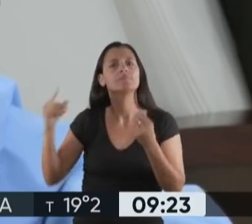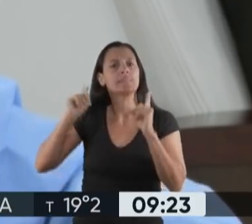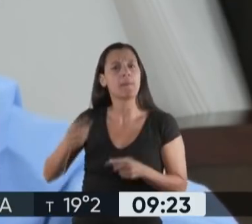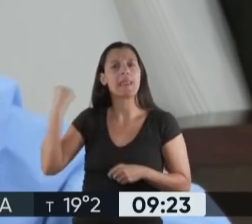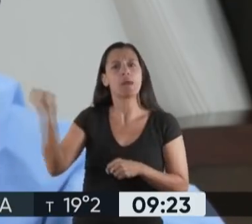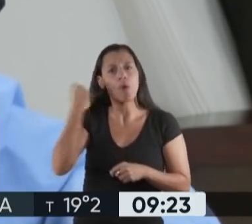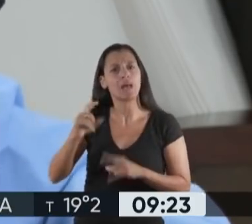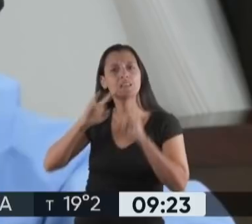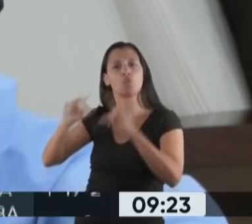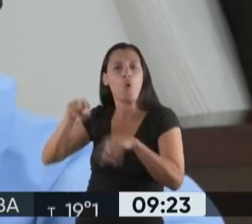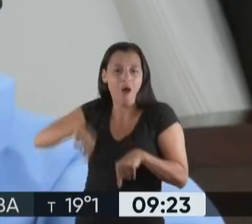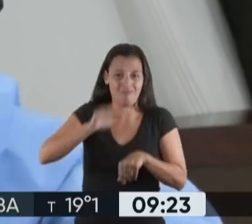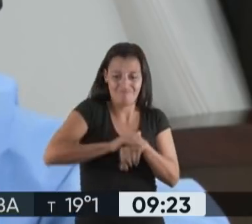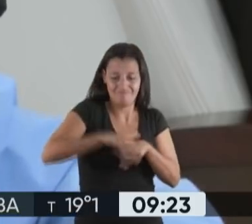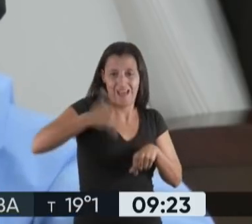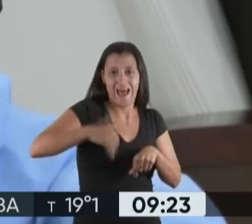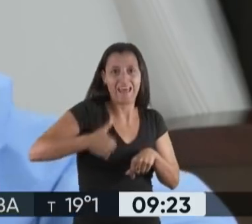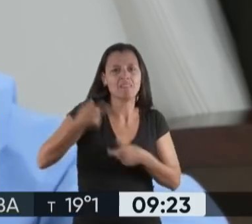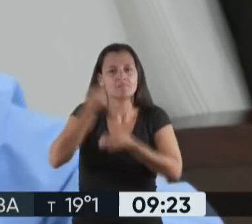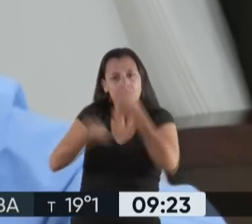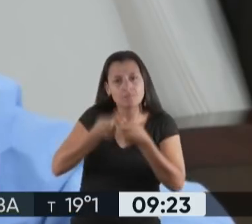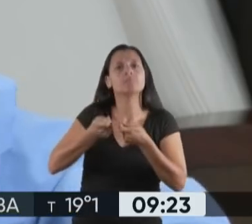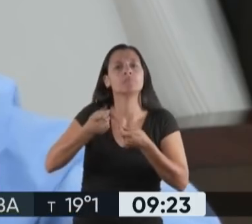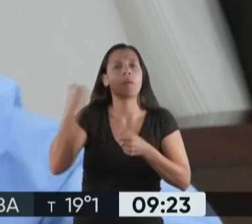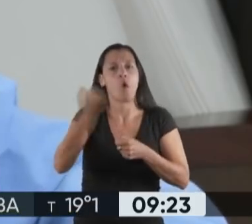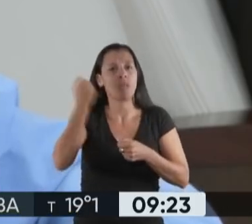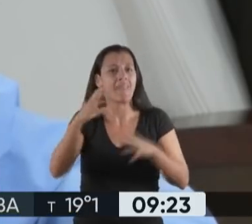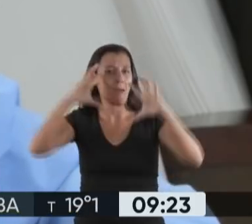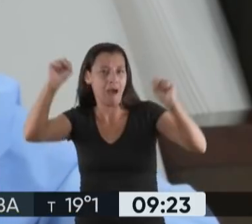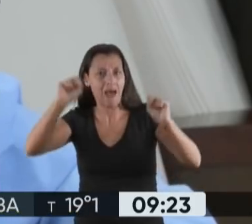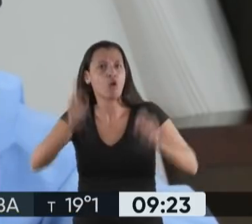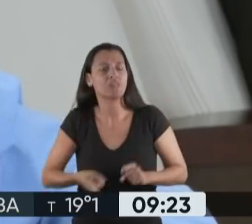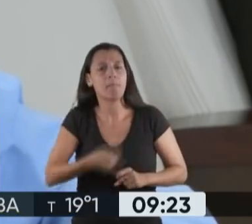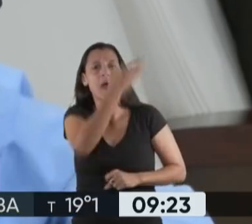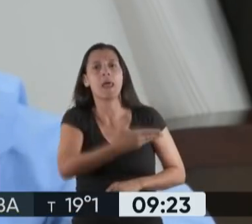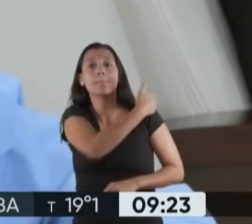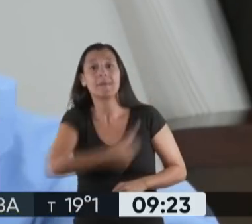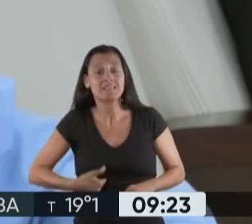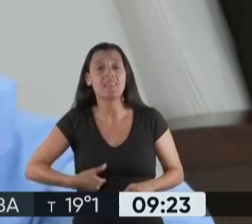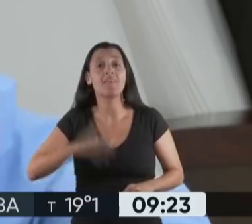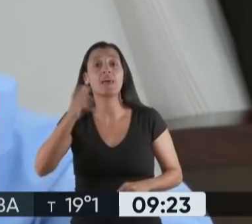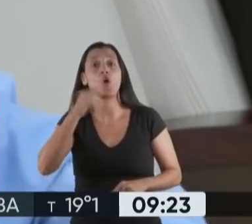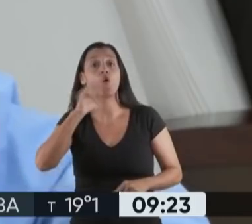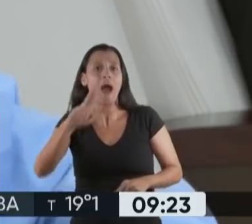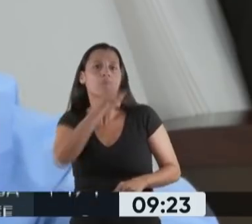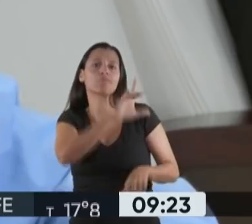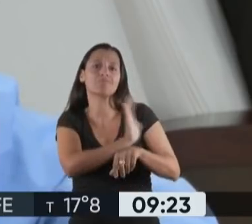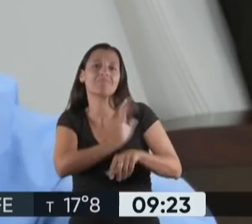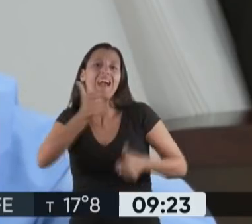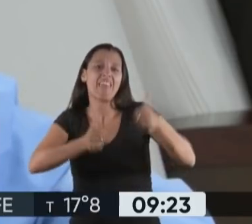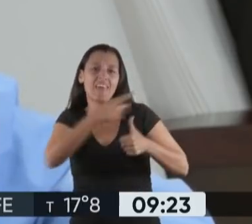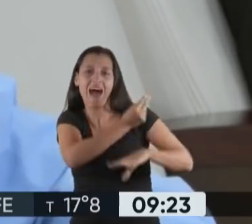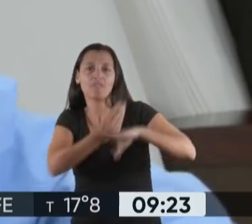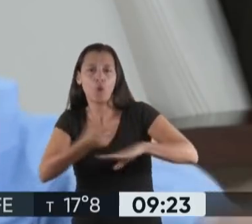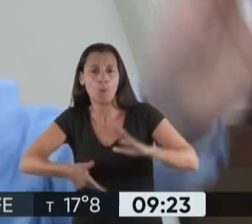encargado de negocios, como es ahora, al grado de embajador. Se mencionó al vicepresidente del Parlasur Oscar Laborde como candidato a